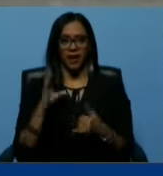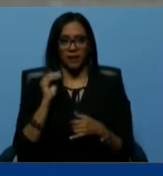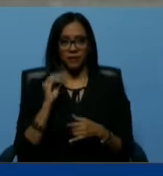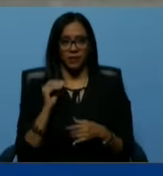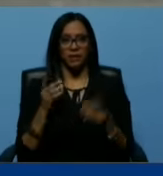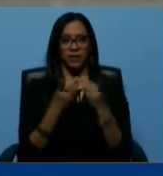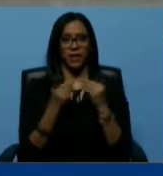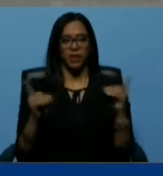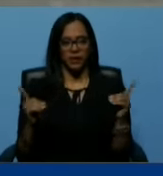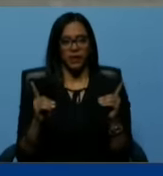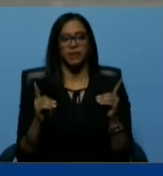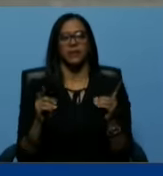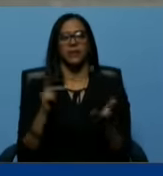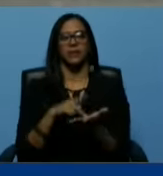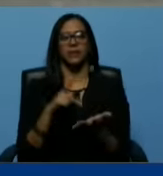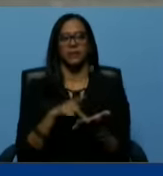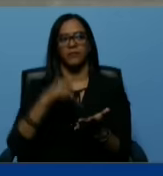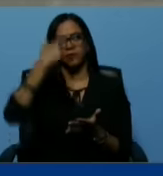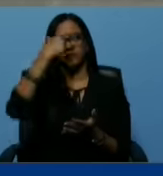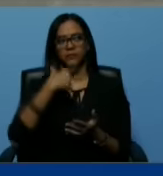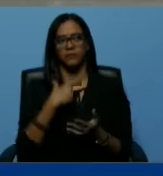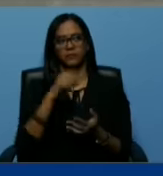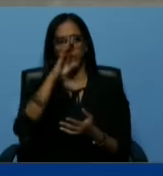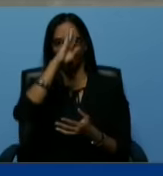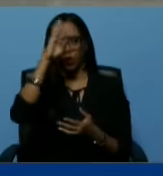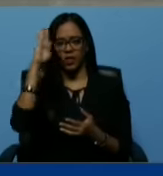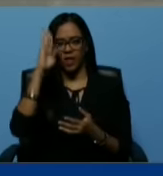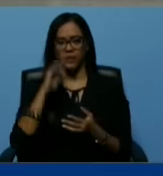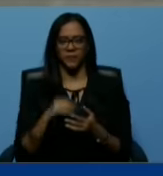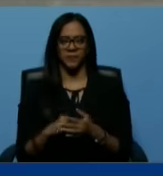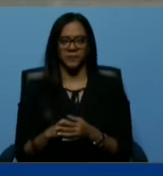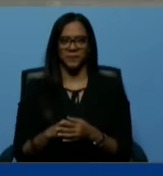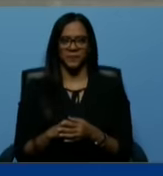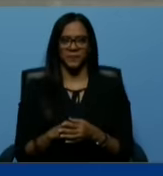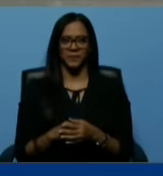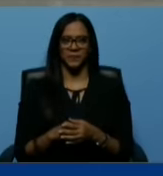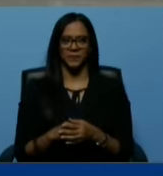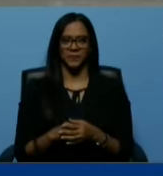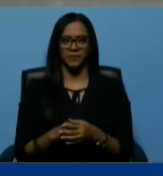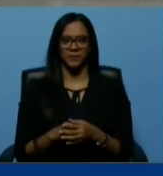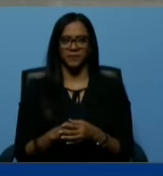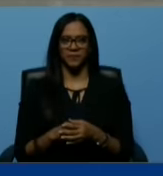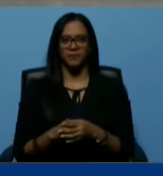democracia participativa y protagónica, Diosdado Cabello Rondón.